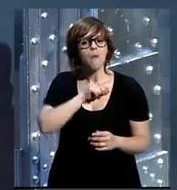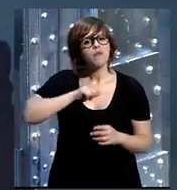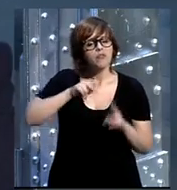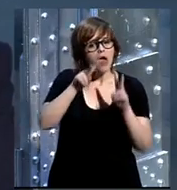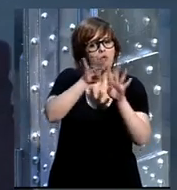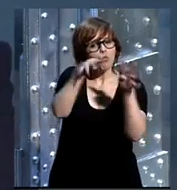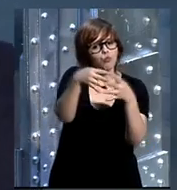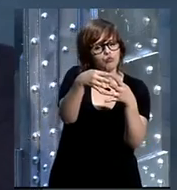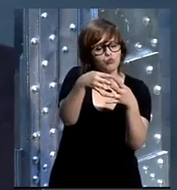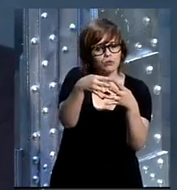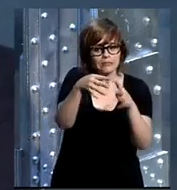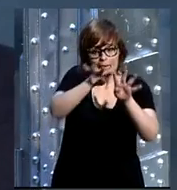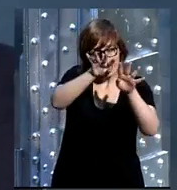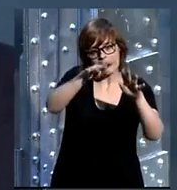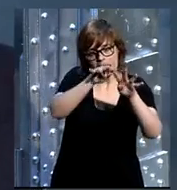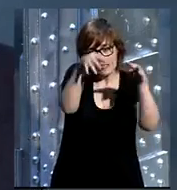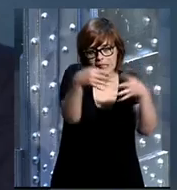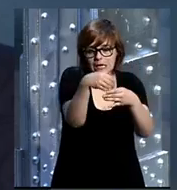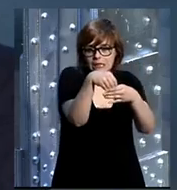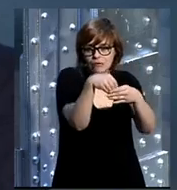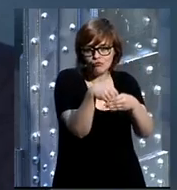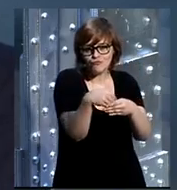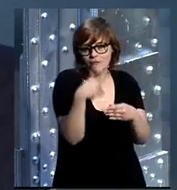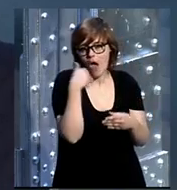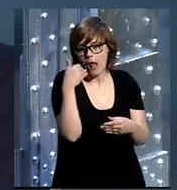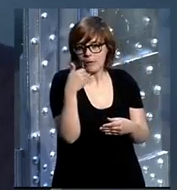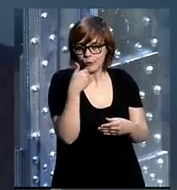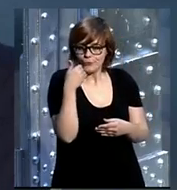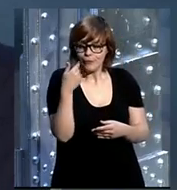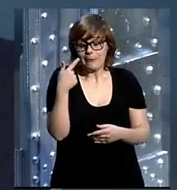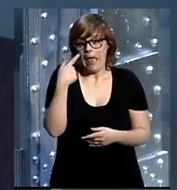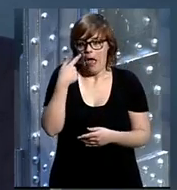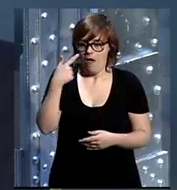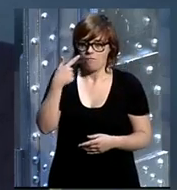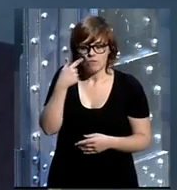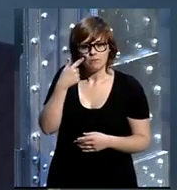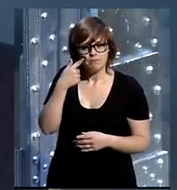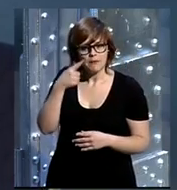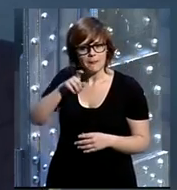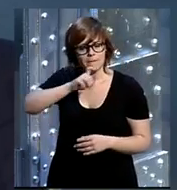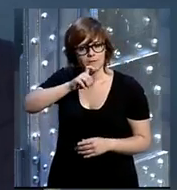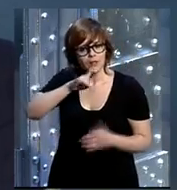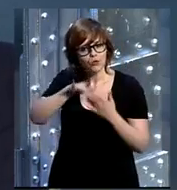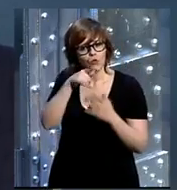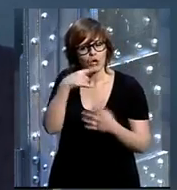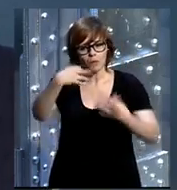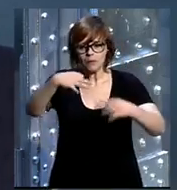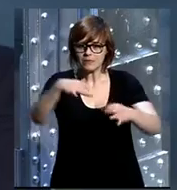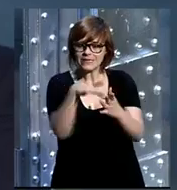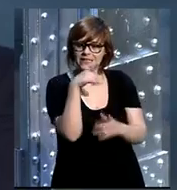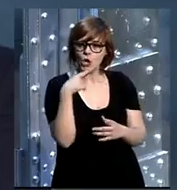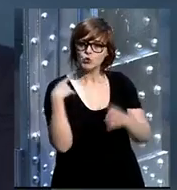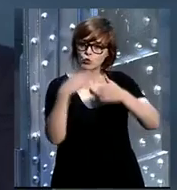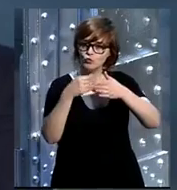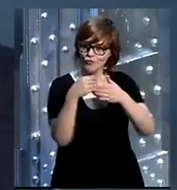punto de vista, plantea esencialmente una gran paradoja. Por un lado, los usuarios de Internet quieren compartir muchas cosas,